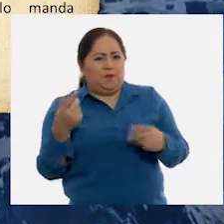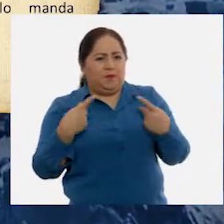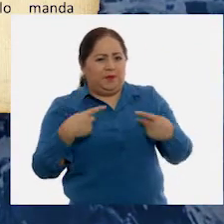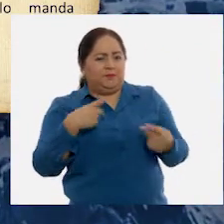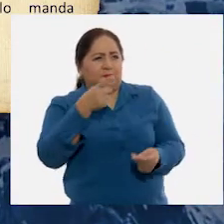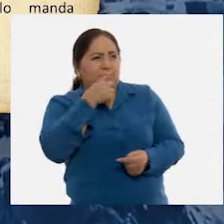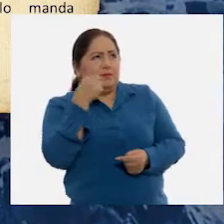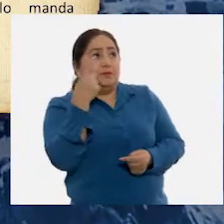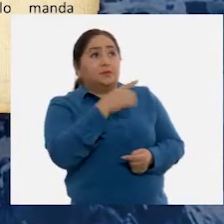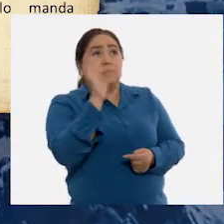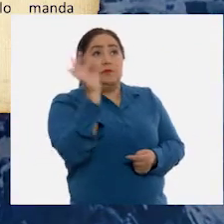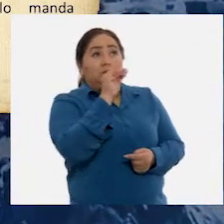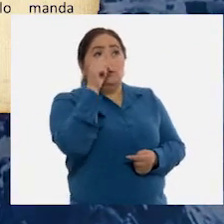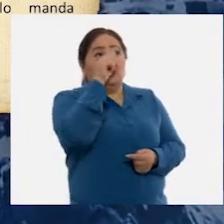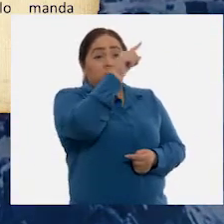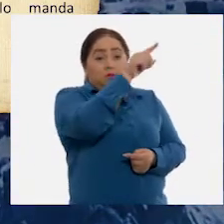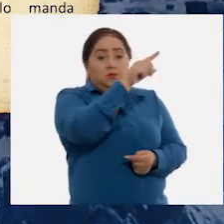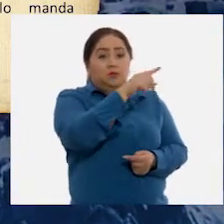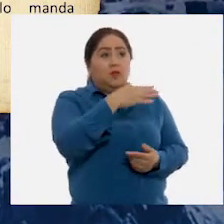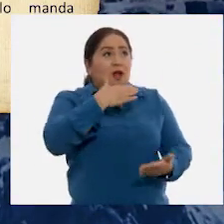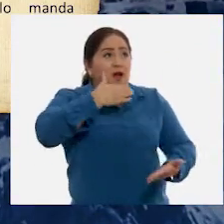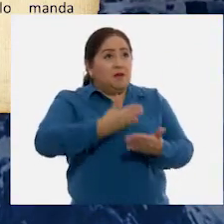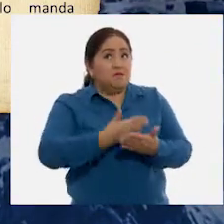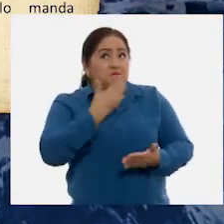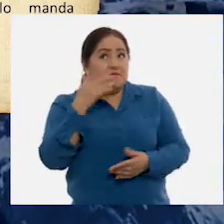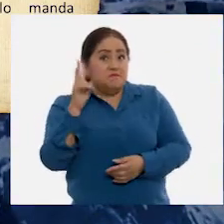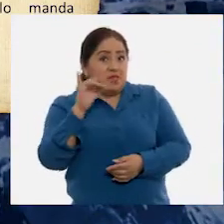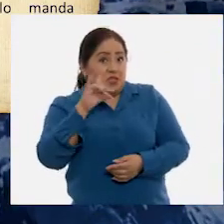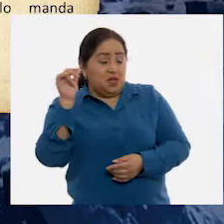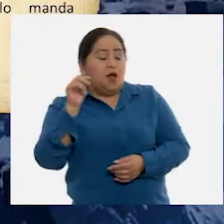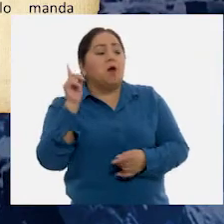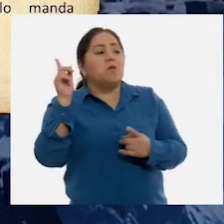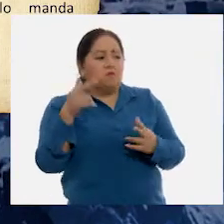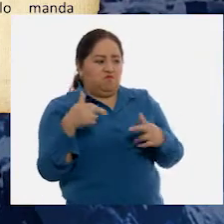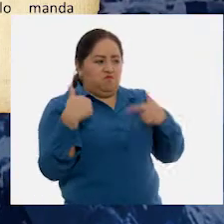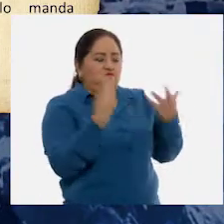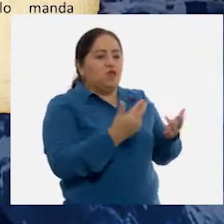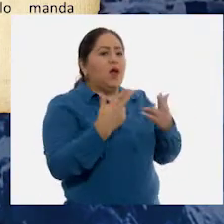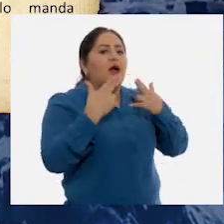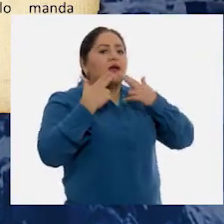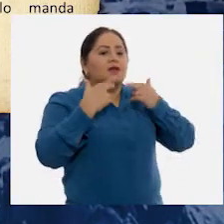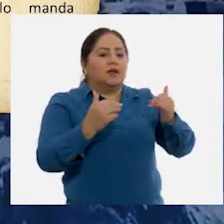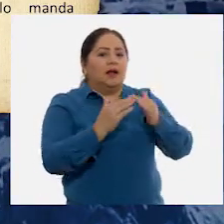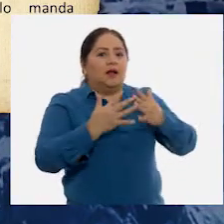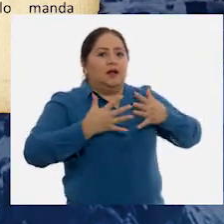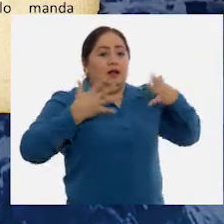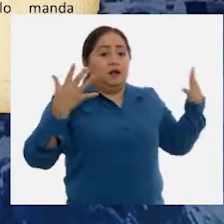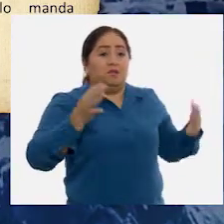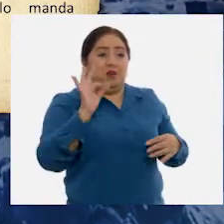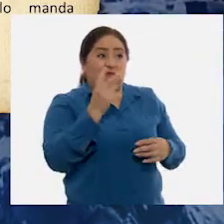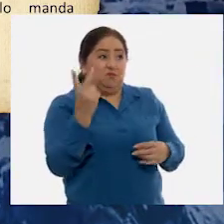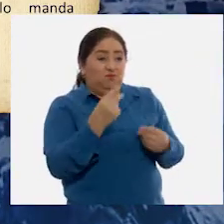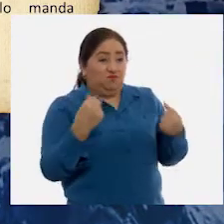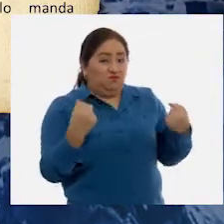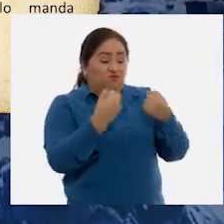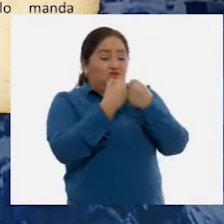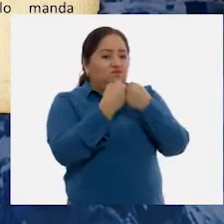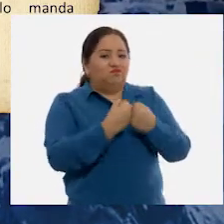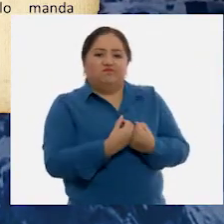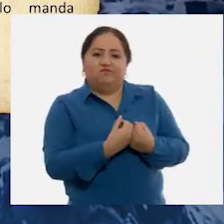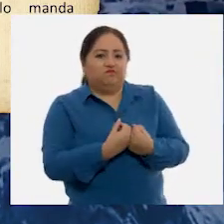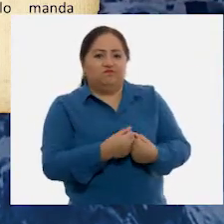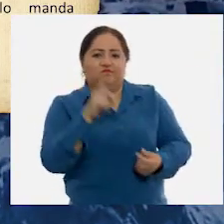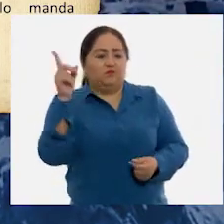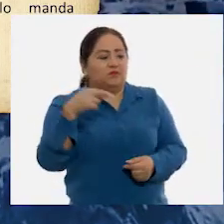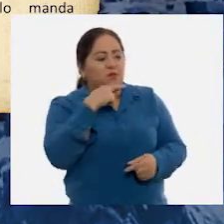Natera, que si usted le cae bien a mi general Villa, le regala una hacienda, pero si le choca, nomás lo